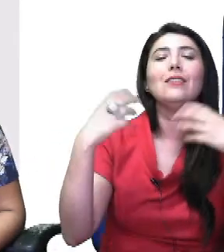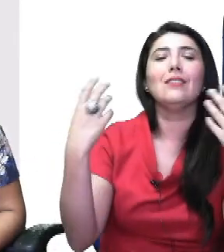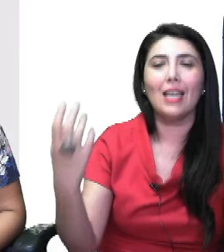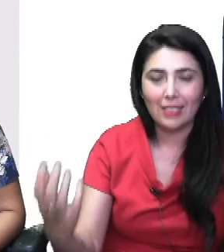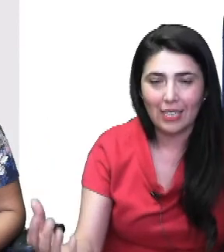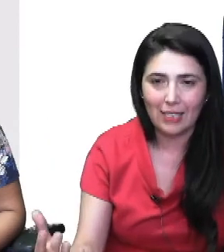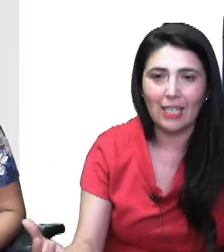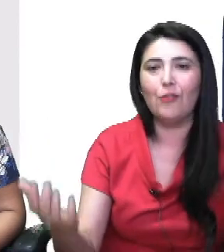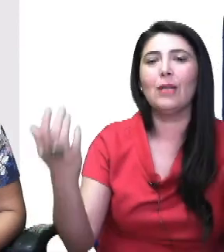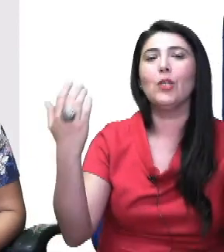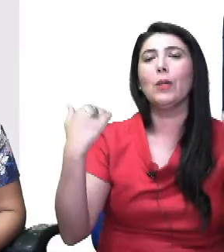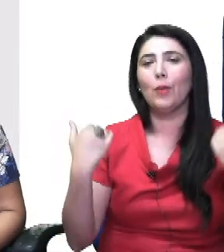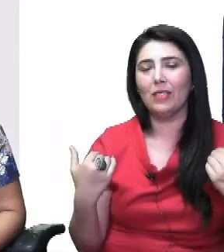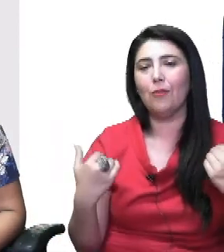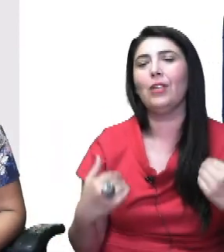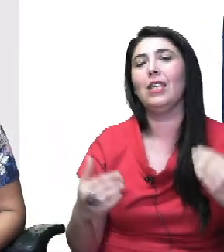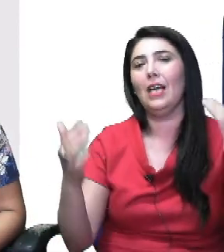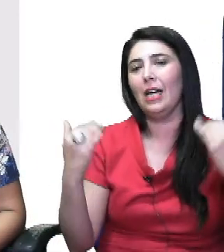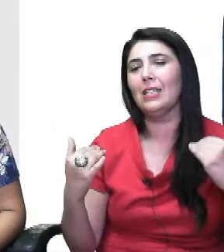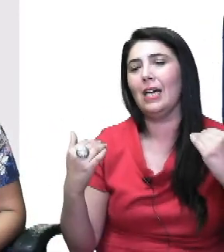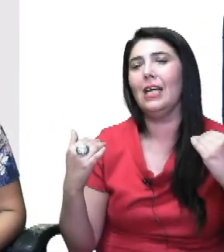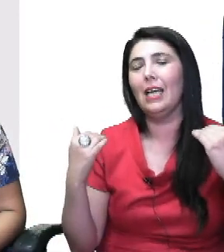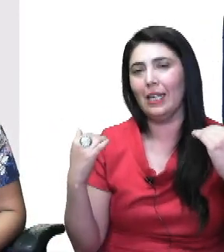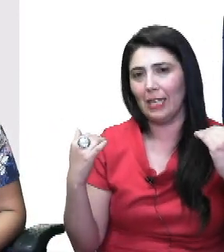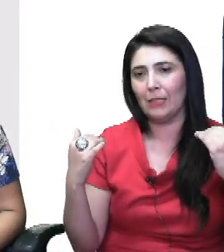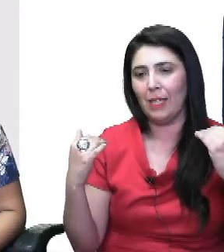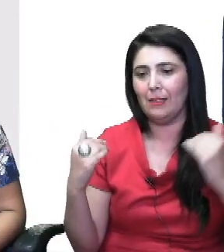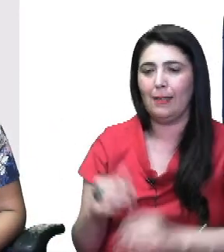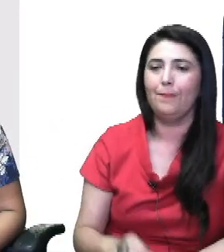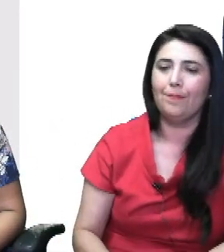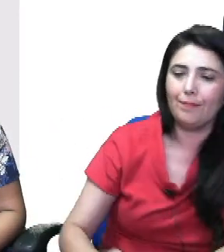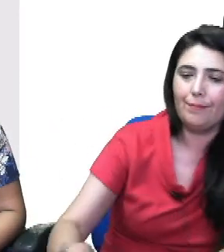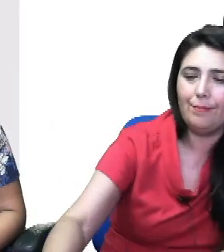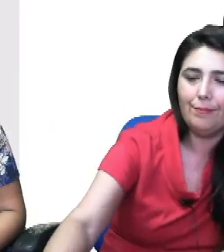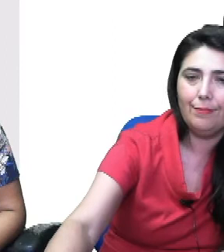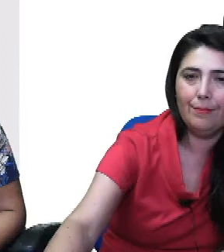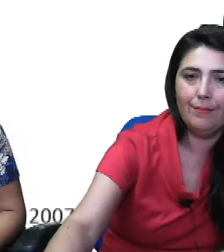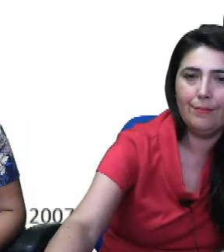y potenciar esas estrategias de afrontamiento para poder hacer frente a esta experiencia.